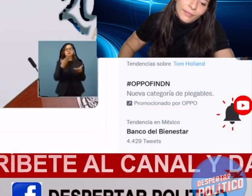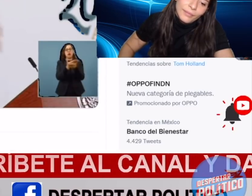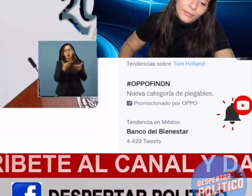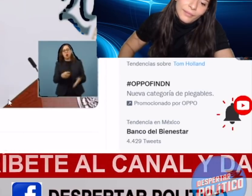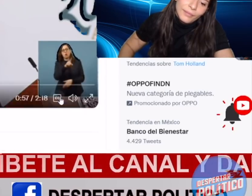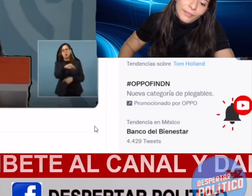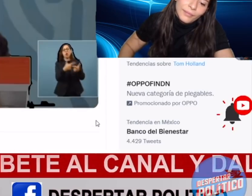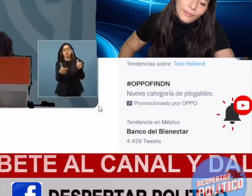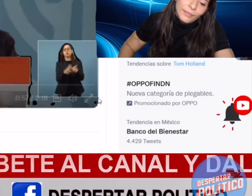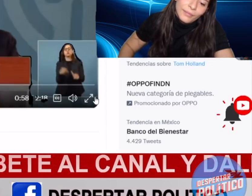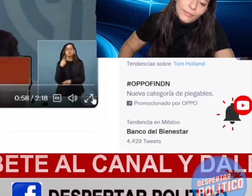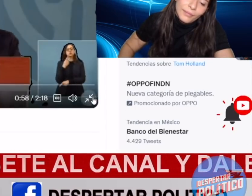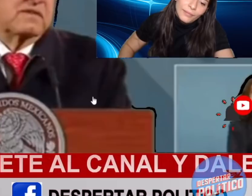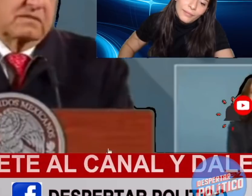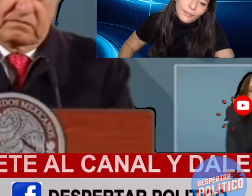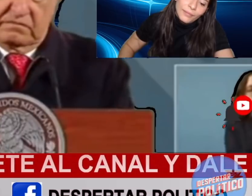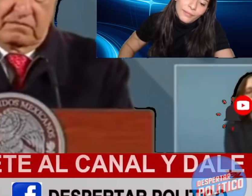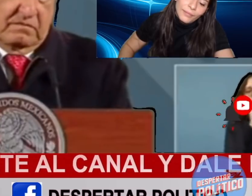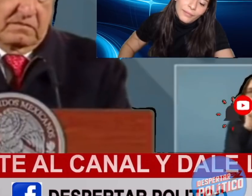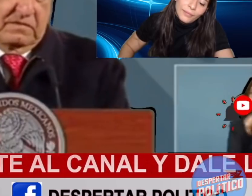hasta lo del PRD, que